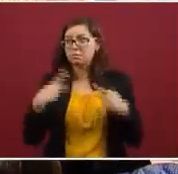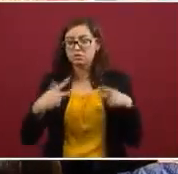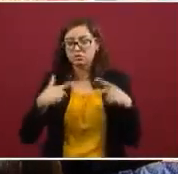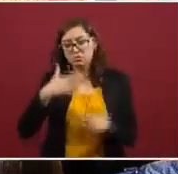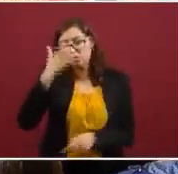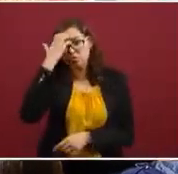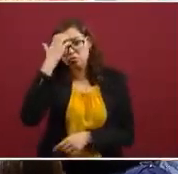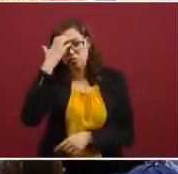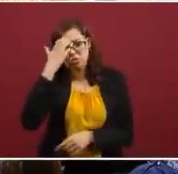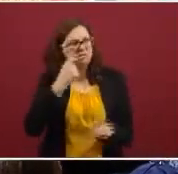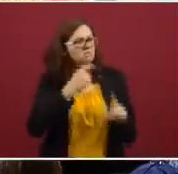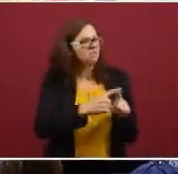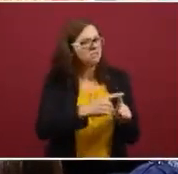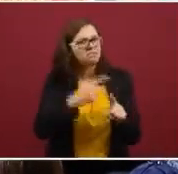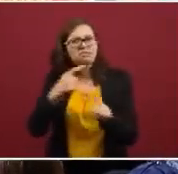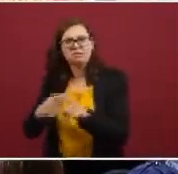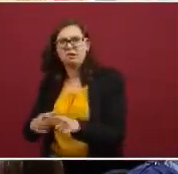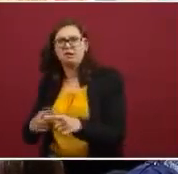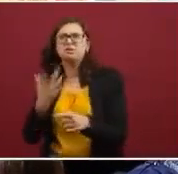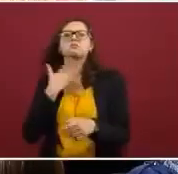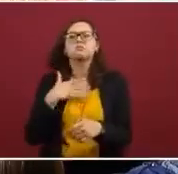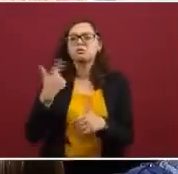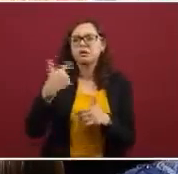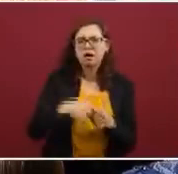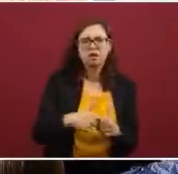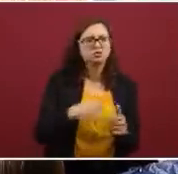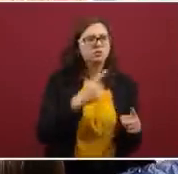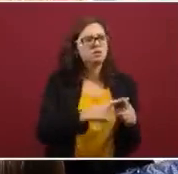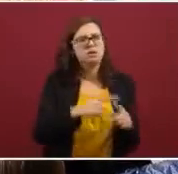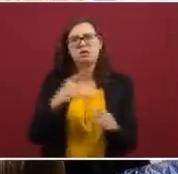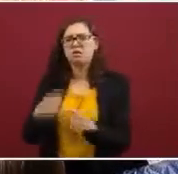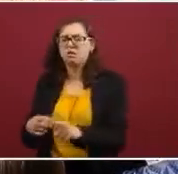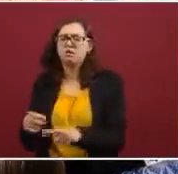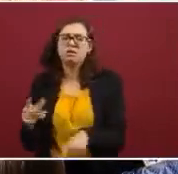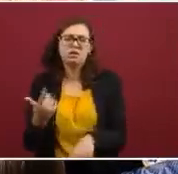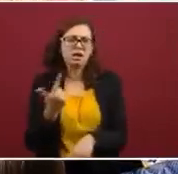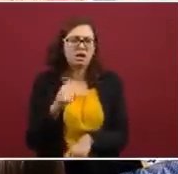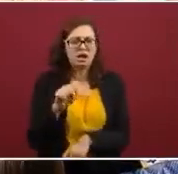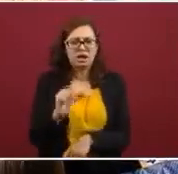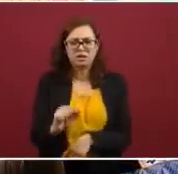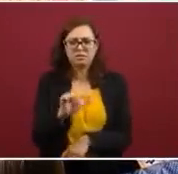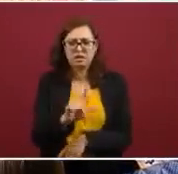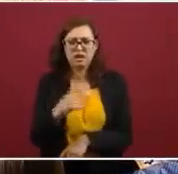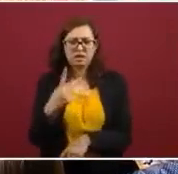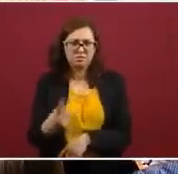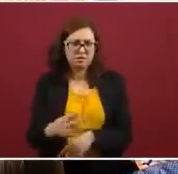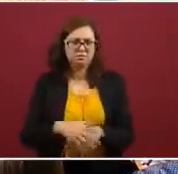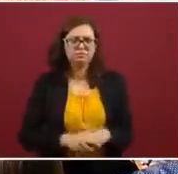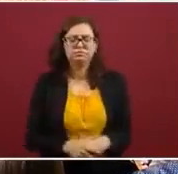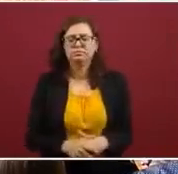consumidores en quienes tienen los combustibles, ahora también con la información de Gas LP. Muchas gracias.